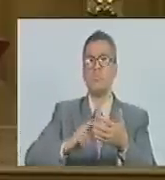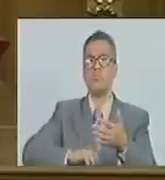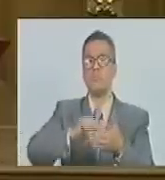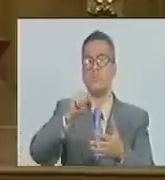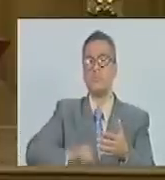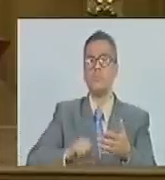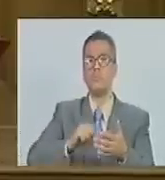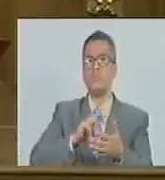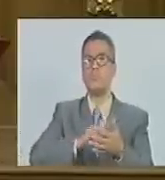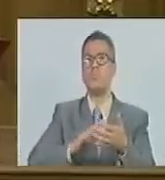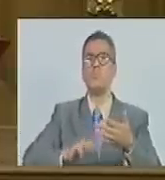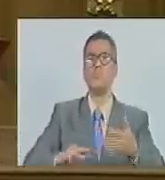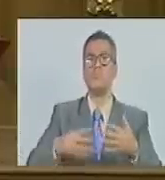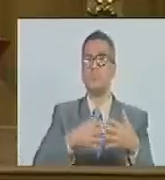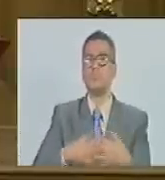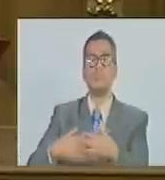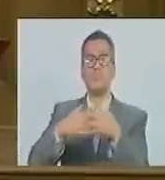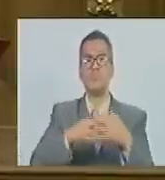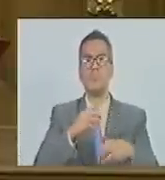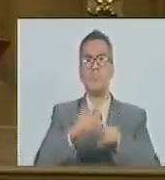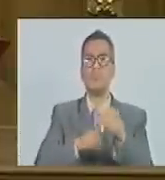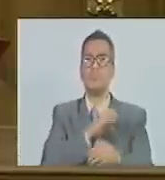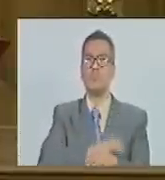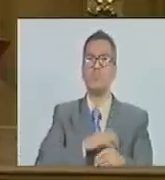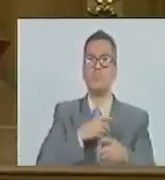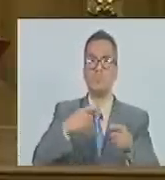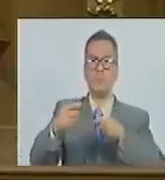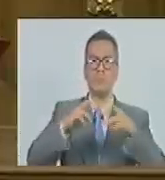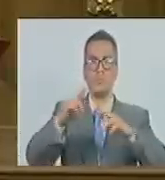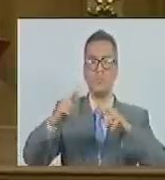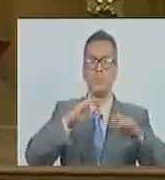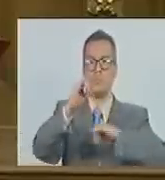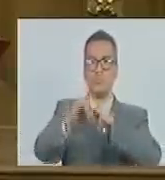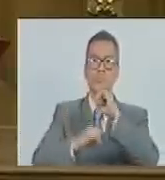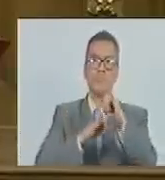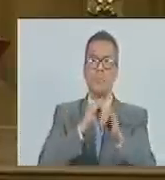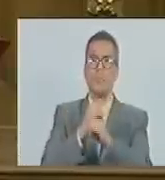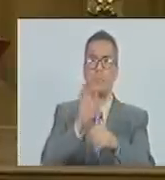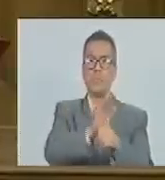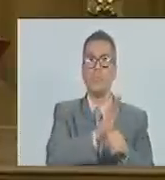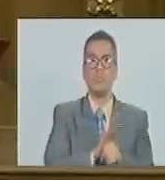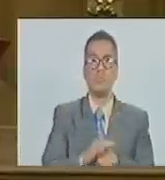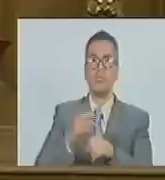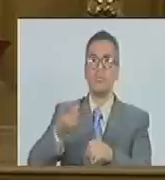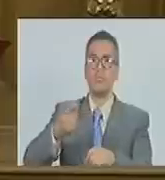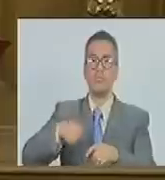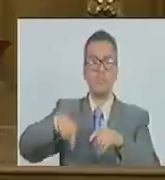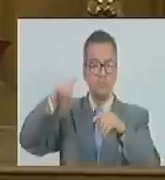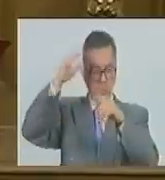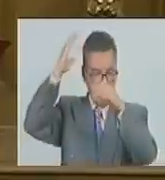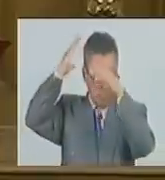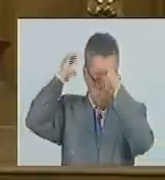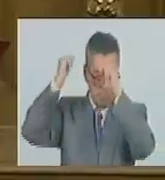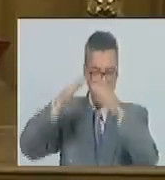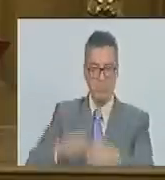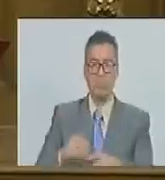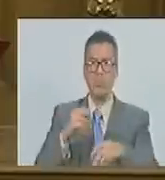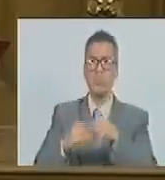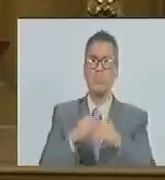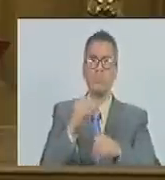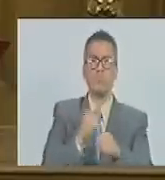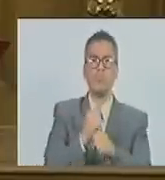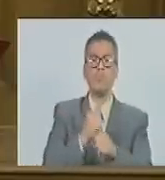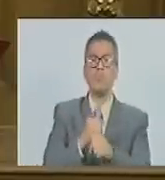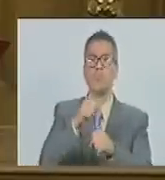Florida, que transgrede las convenciones y tratados internacionales que protejan a los funcionarios diplomáticos en ejercicio